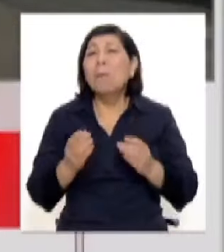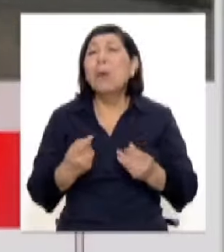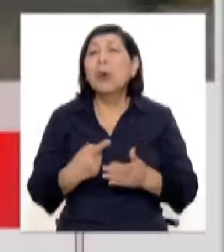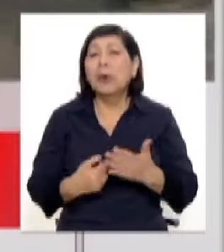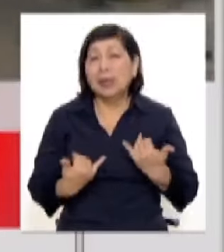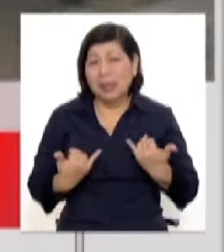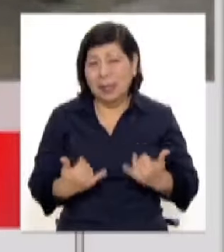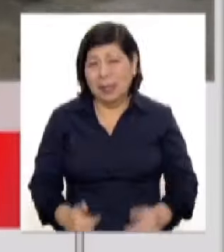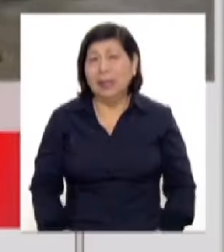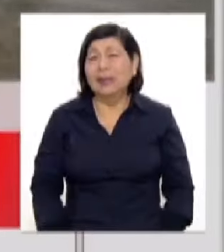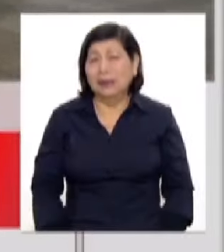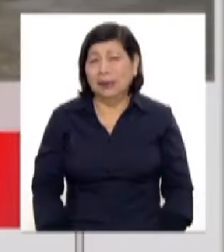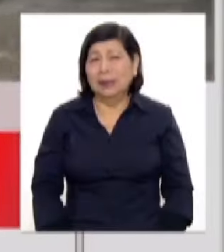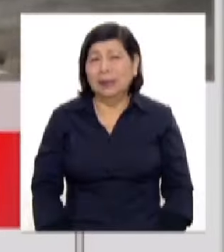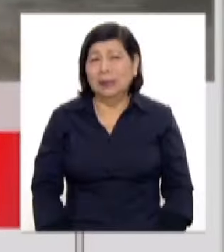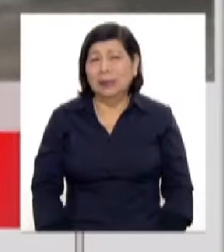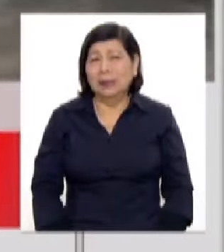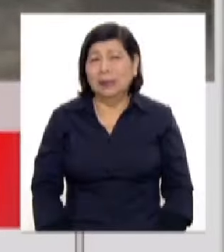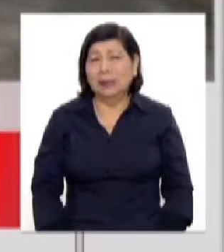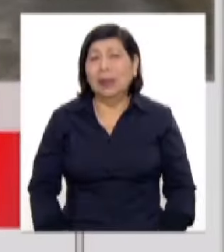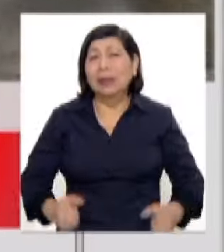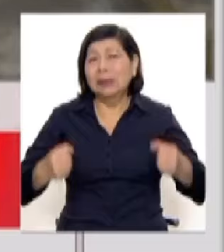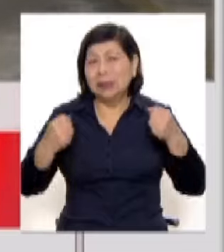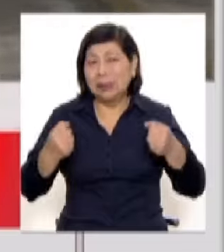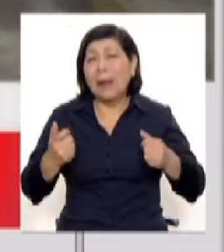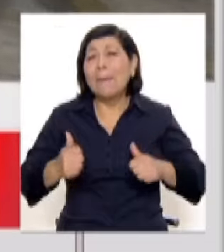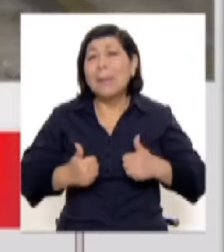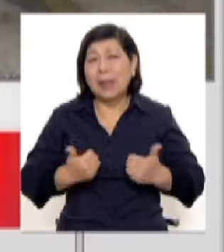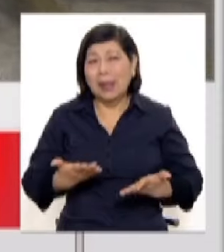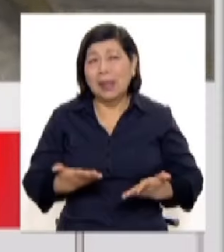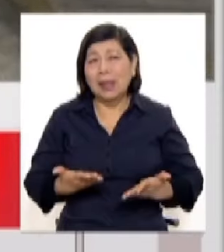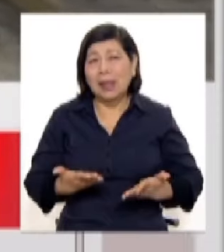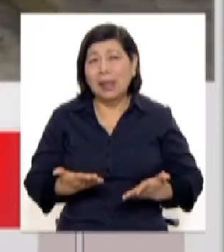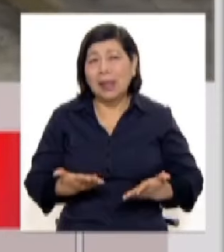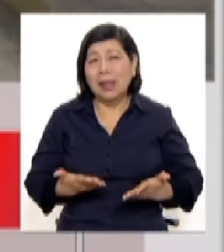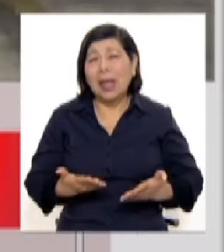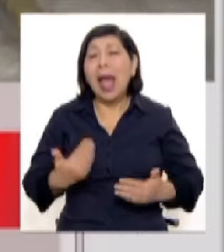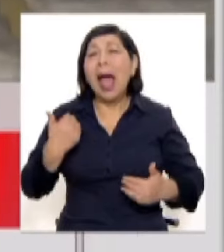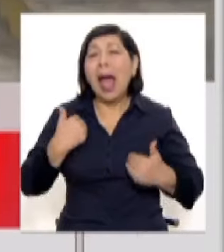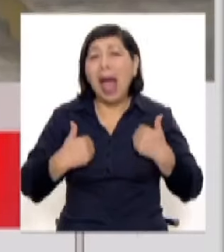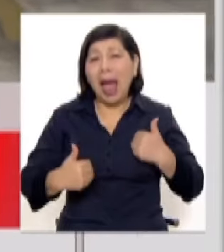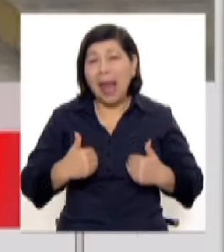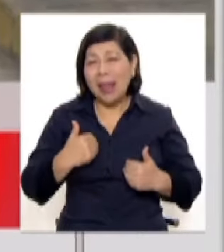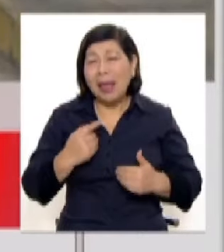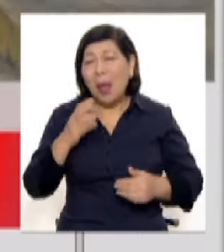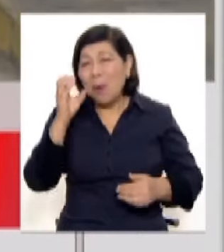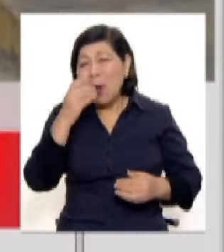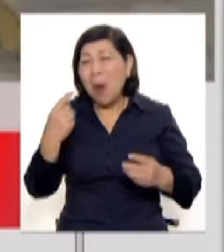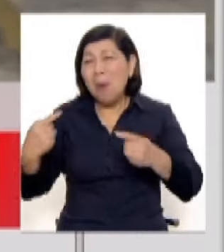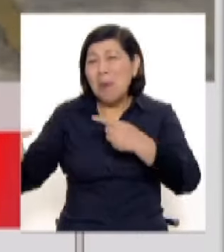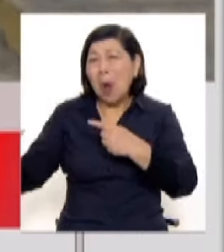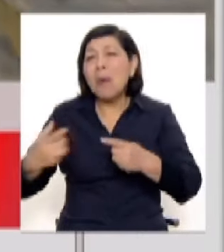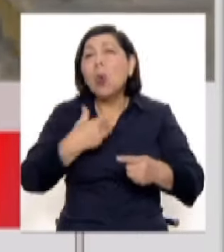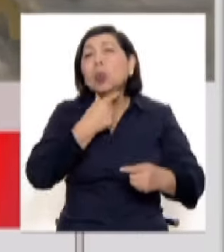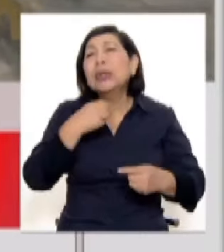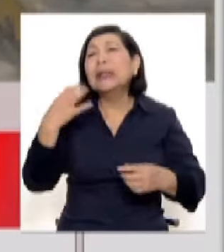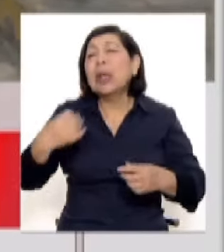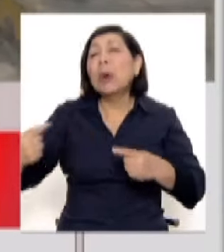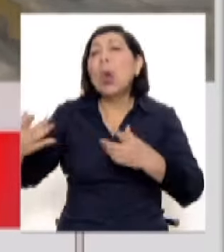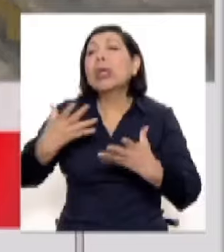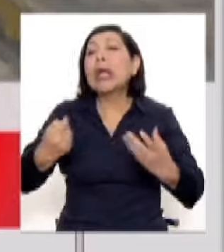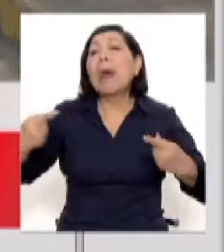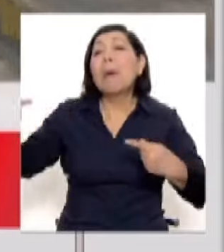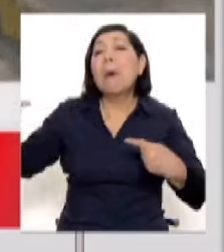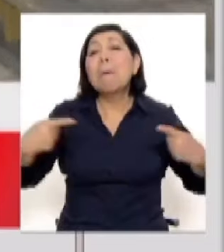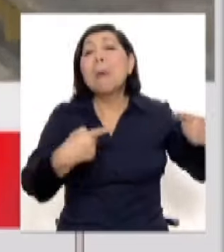Porque acá hay barristas, también viven barristas de la Alianza. Entonces buscan enfrentamientos, siempre buscan